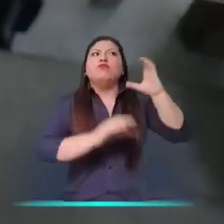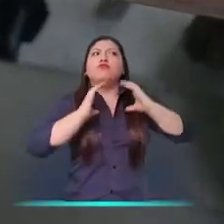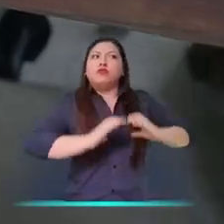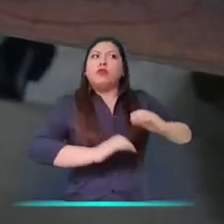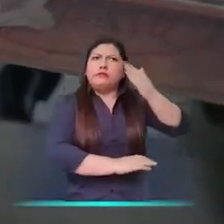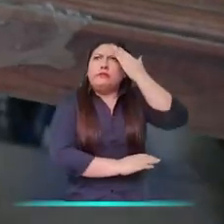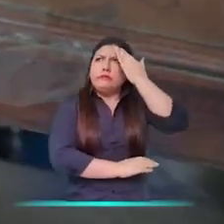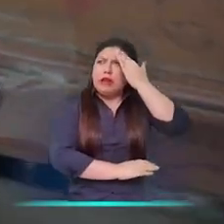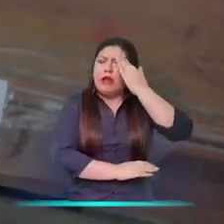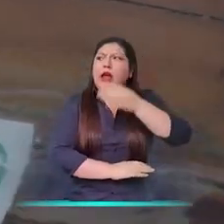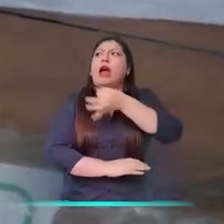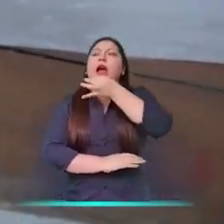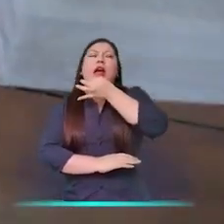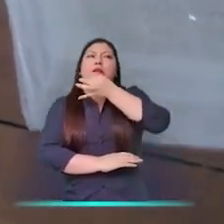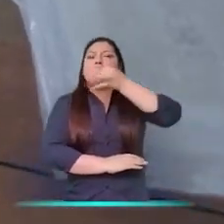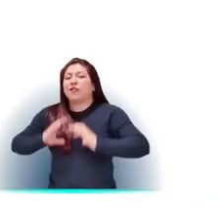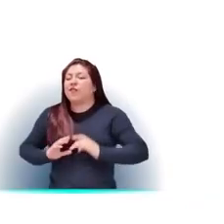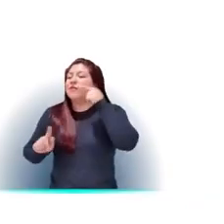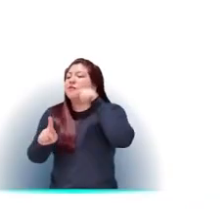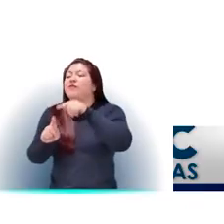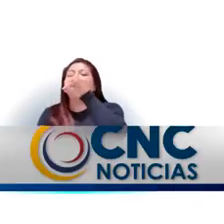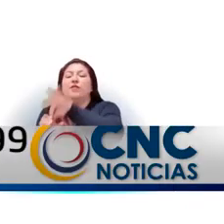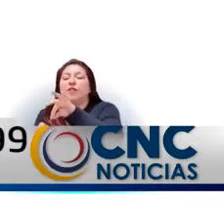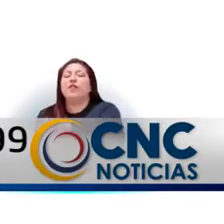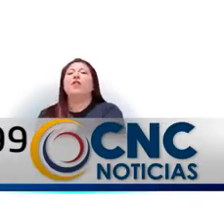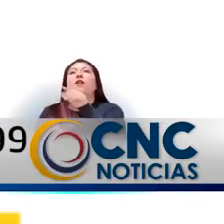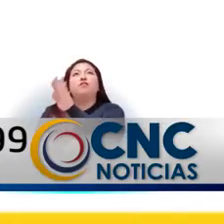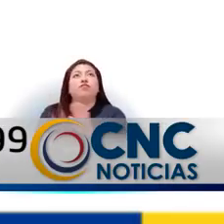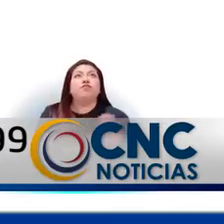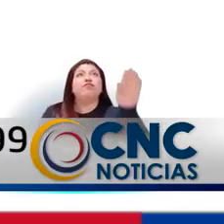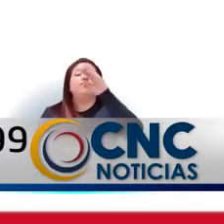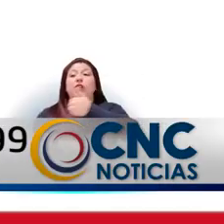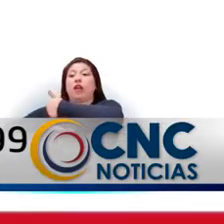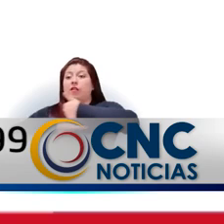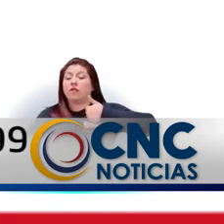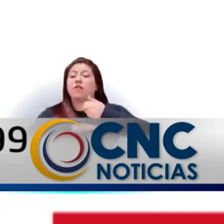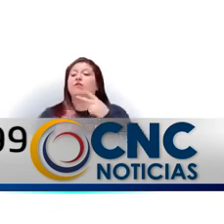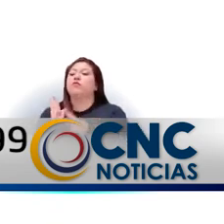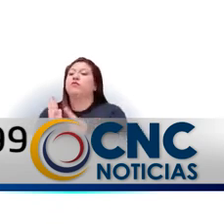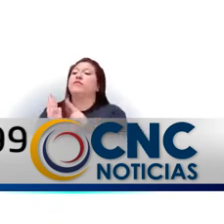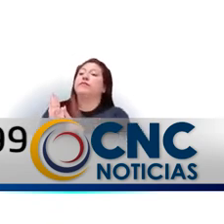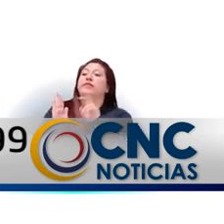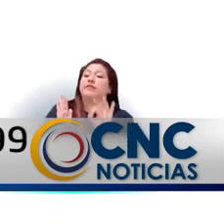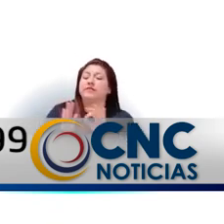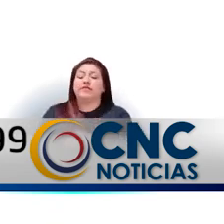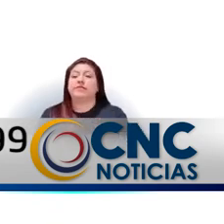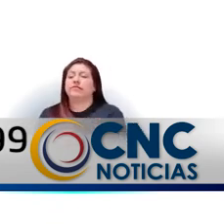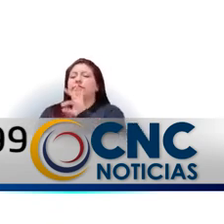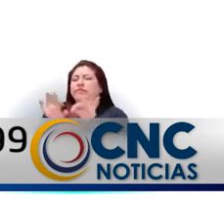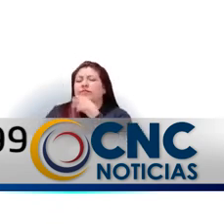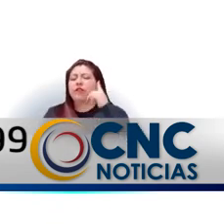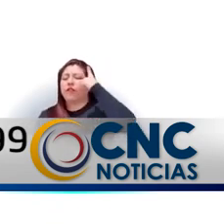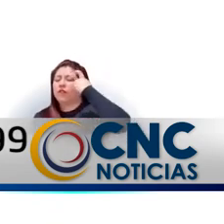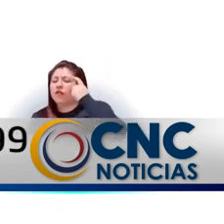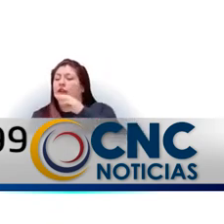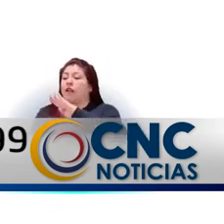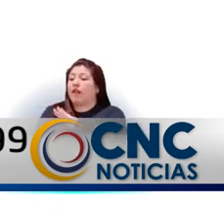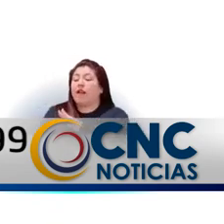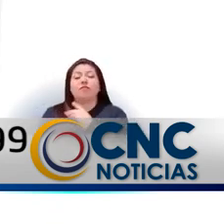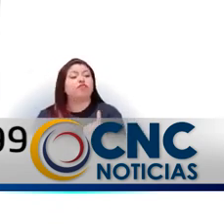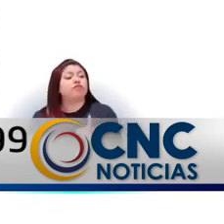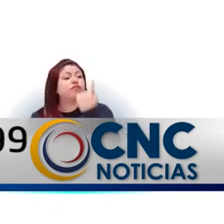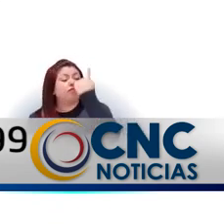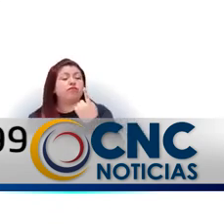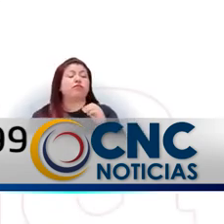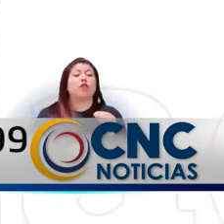am hasta las 5 p.m y en los puntos móviles de inscripción que también funcionan de lunes a viernes los horarios pueden ser consultados